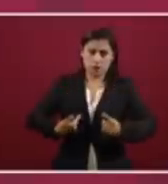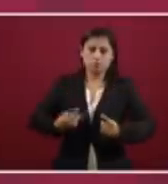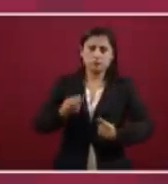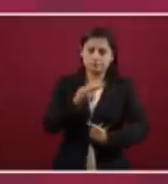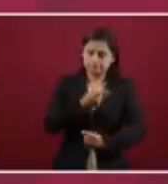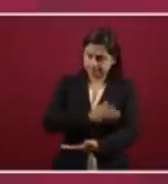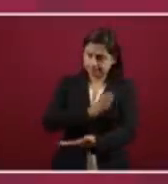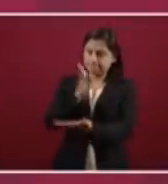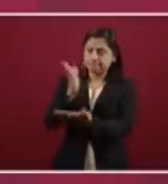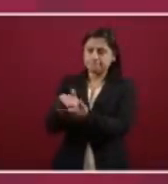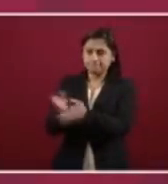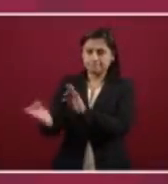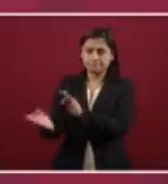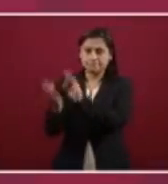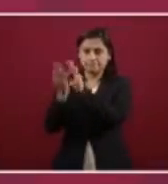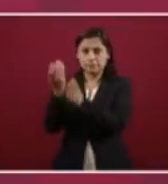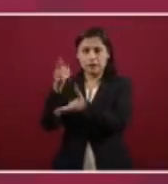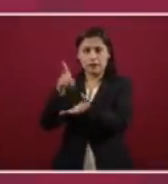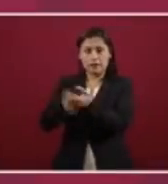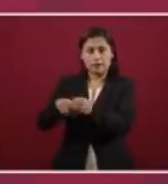de la Secretaría de Gobernación,